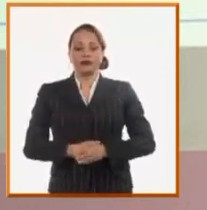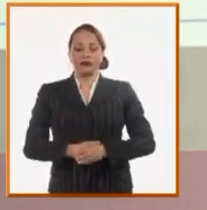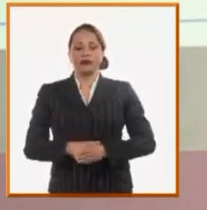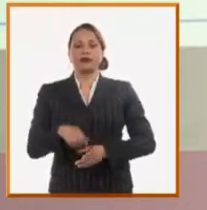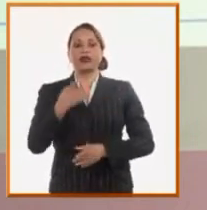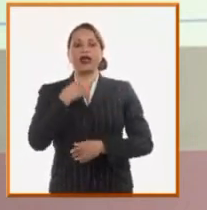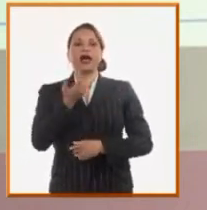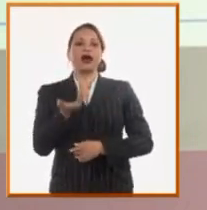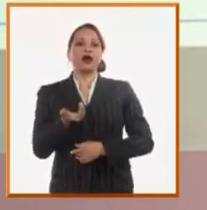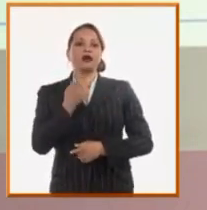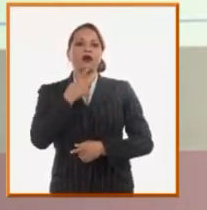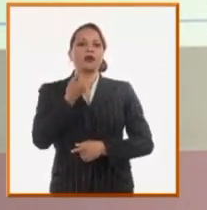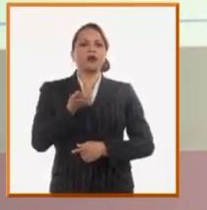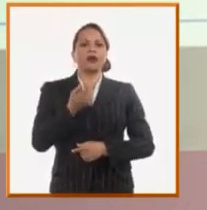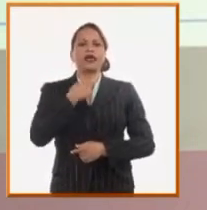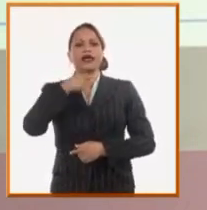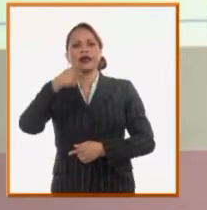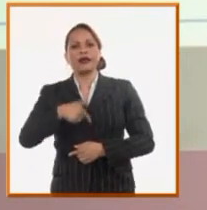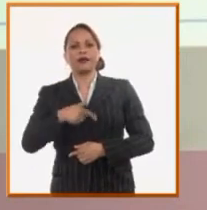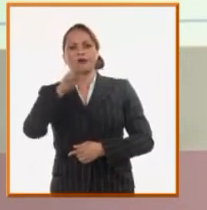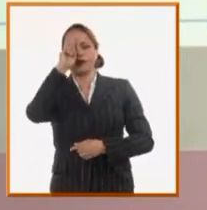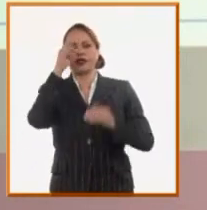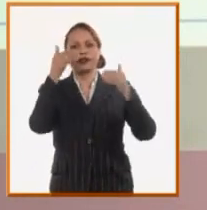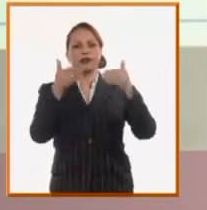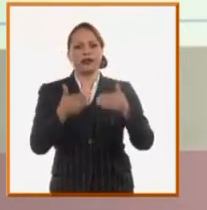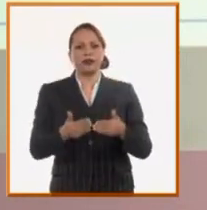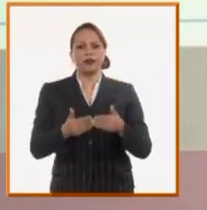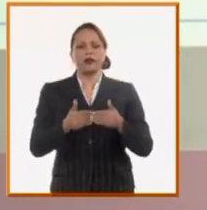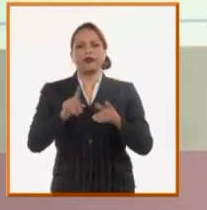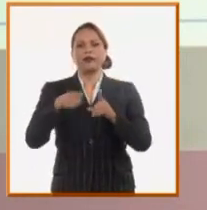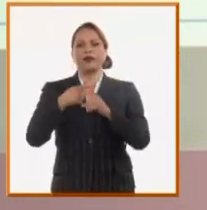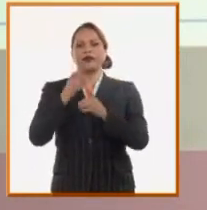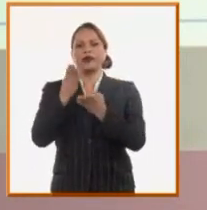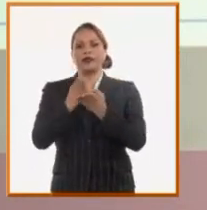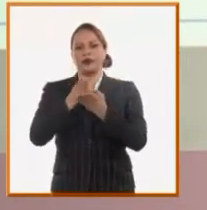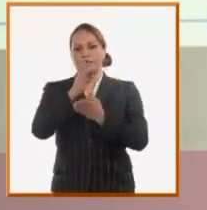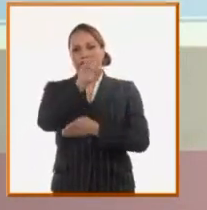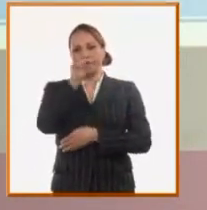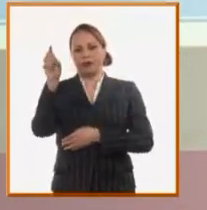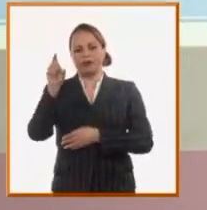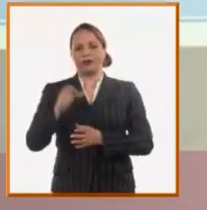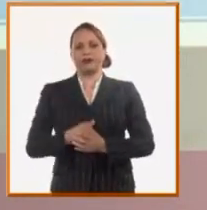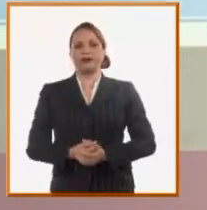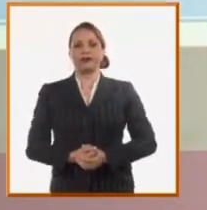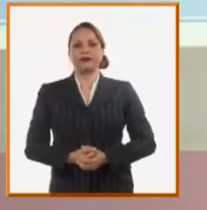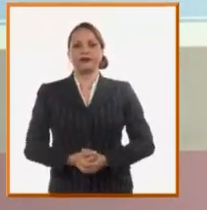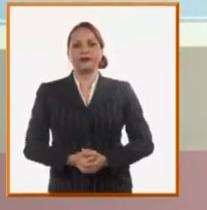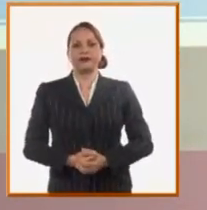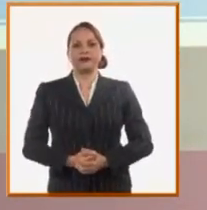sensibles, como son los casos de la salud pública y la educación.